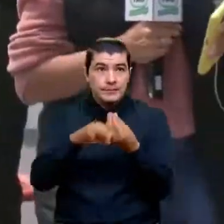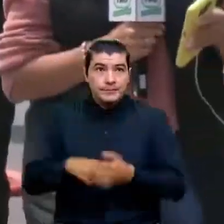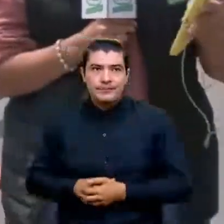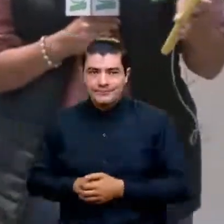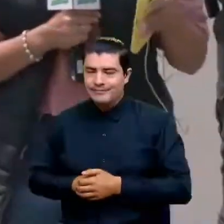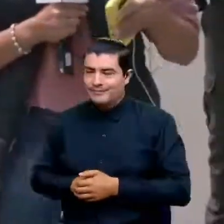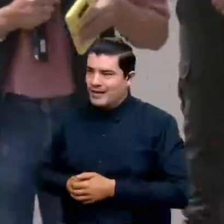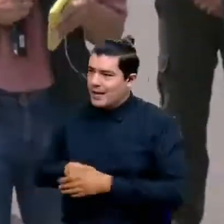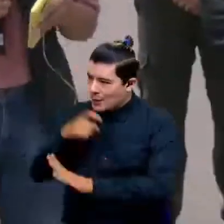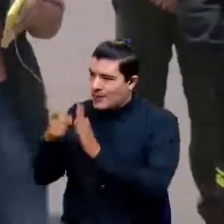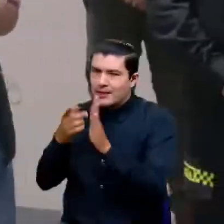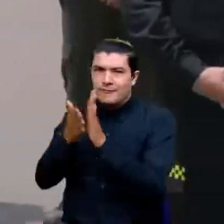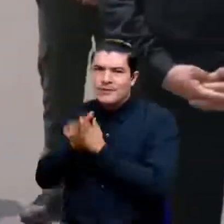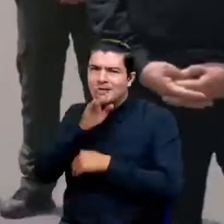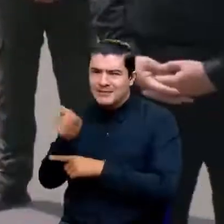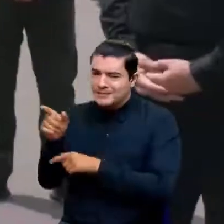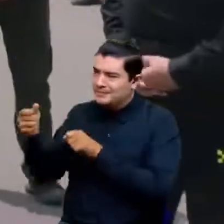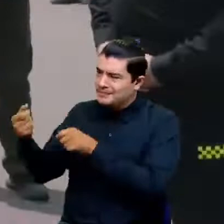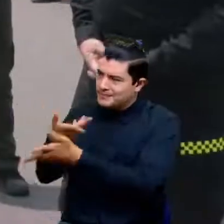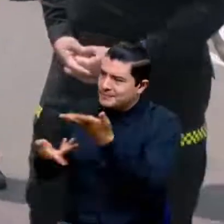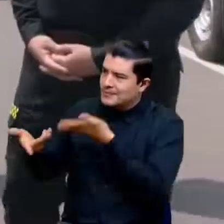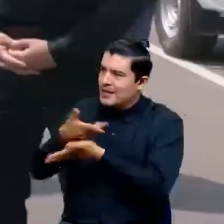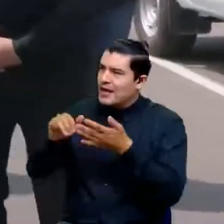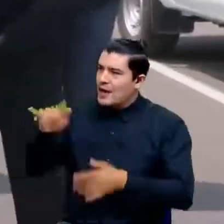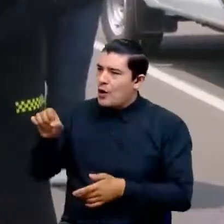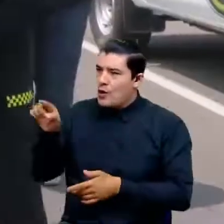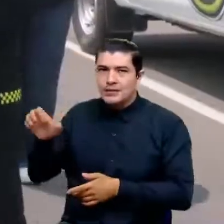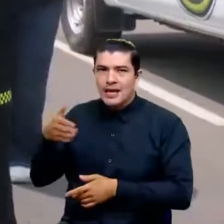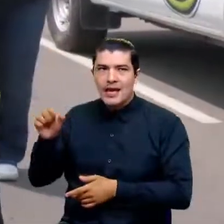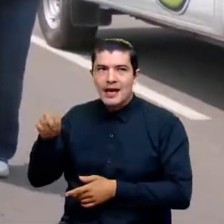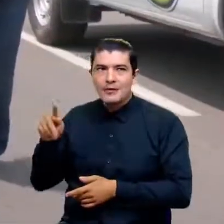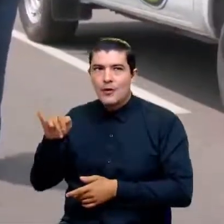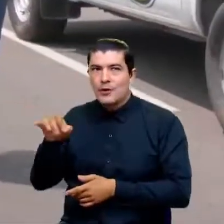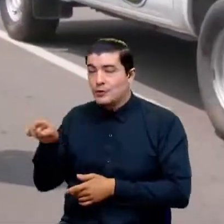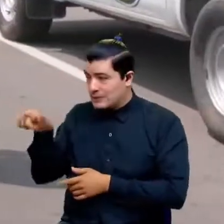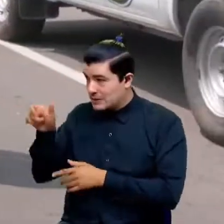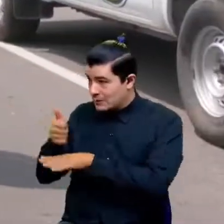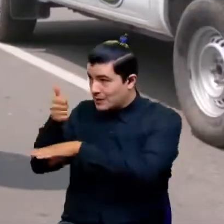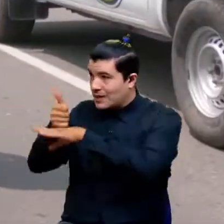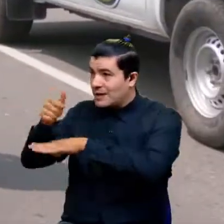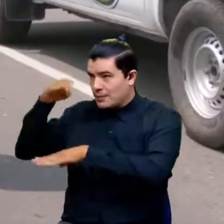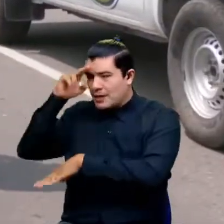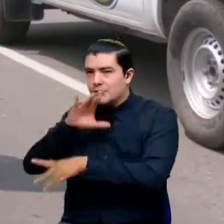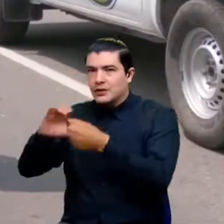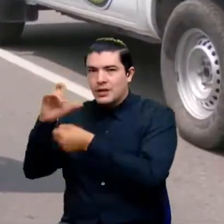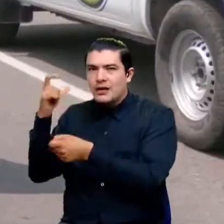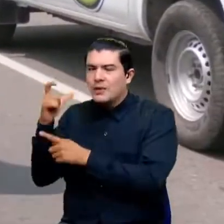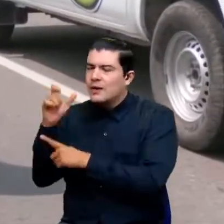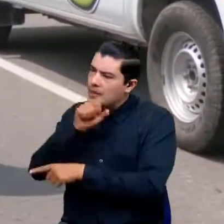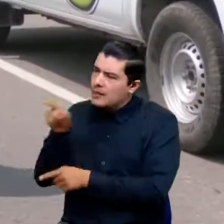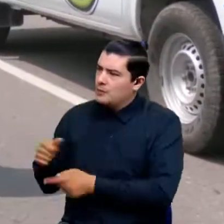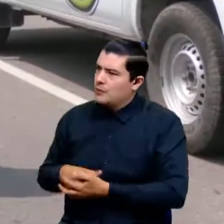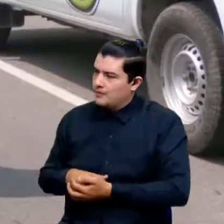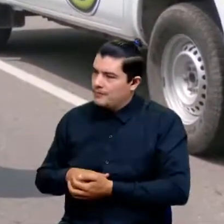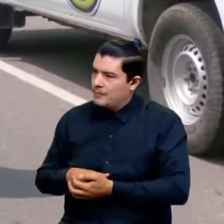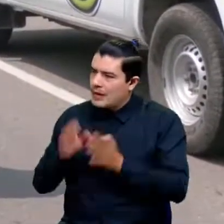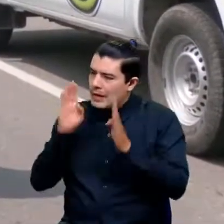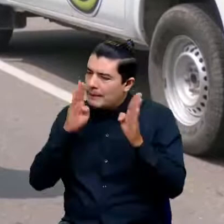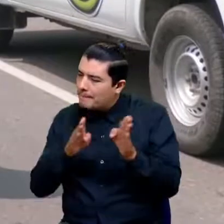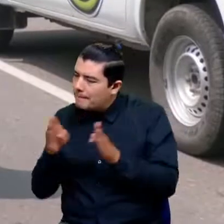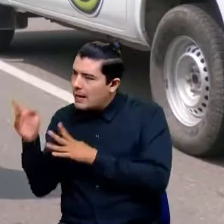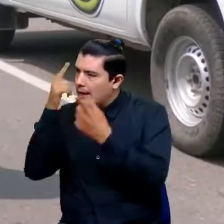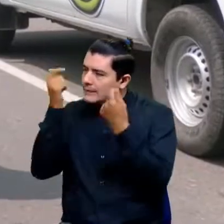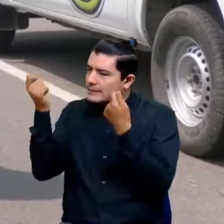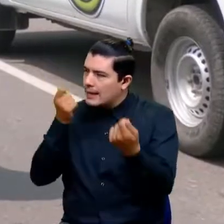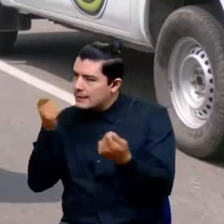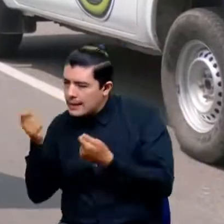hora al brigadier general Oscar Antonio Moreno, comandante de la Policía Metropolitana de Cúcuta. General, bienvenido a Oriente Noticias y cuéntenos cuáles son esas estrategias y esos operativos que se vienen adelantando